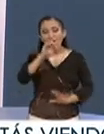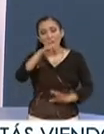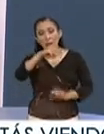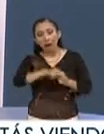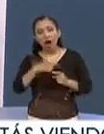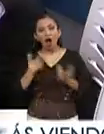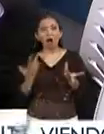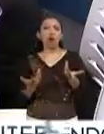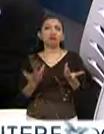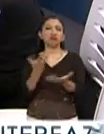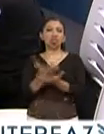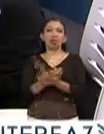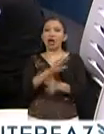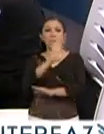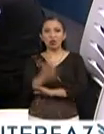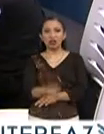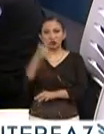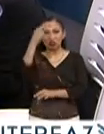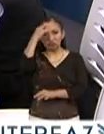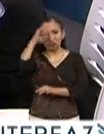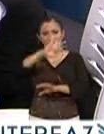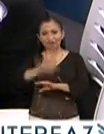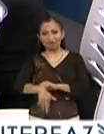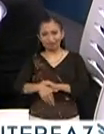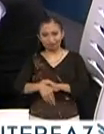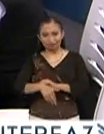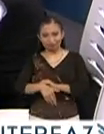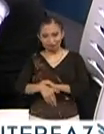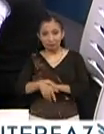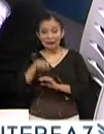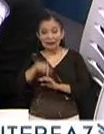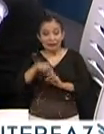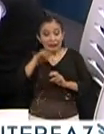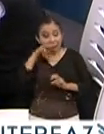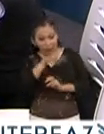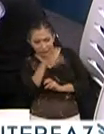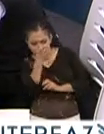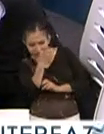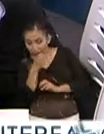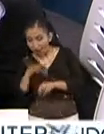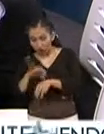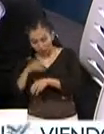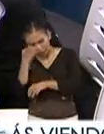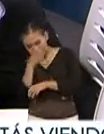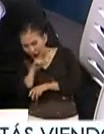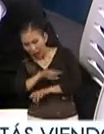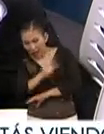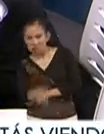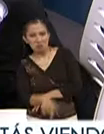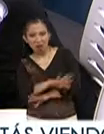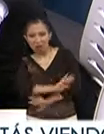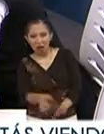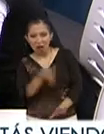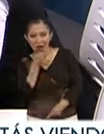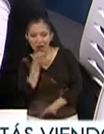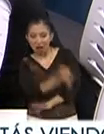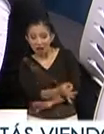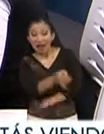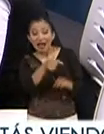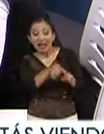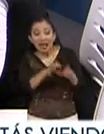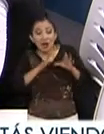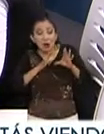estado vegetativo, es muerte encefálica. Y a partir de ahí, o sea, ya que diagnostican la muerte, pues